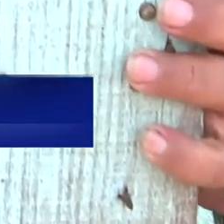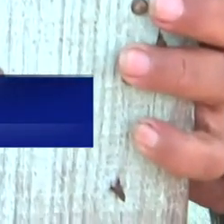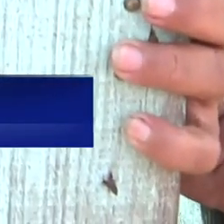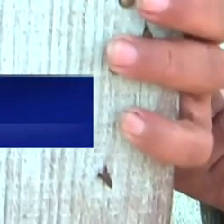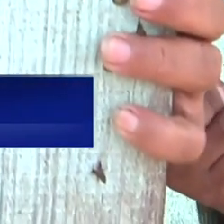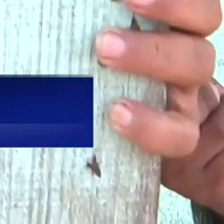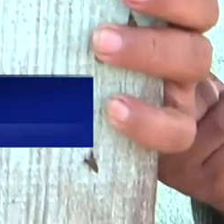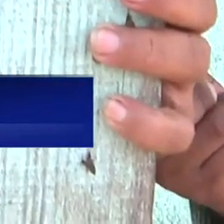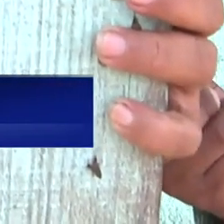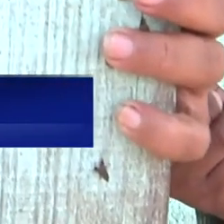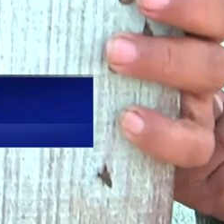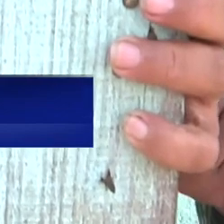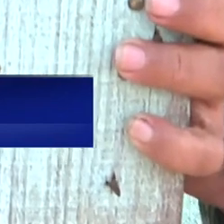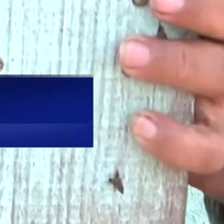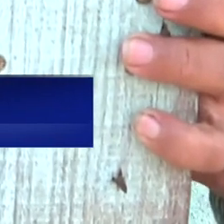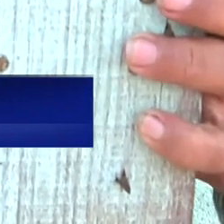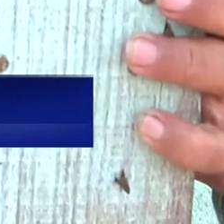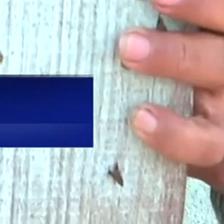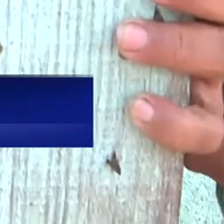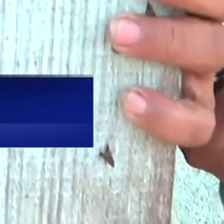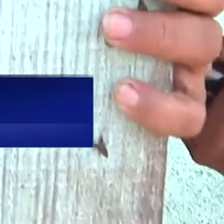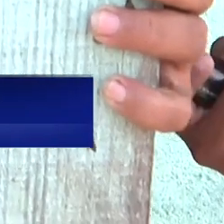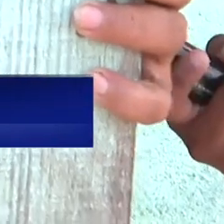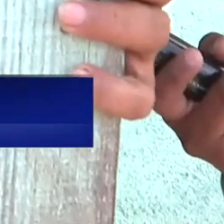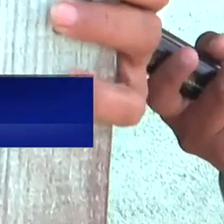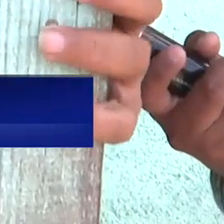la capacidad del sistema de salud, ¿verdad?, de Nicaragua,